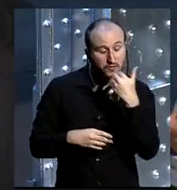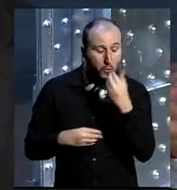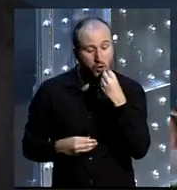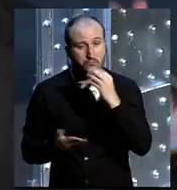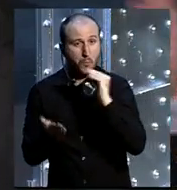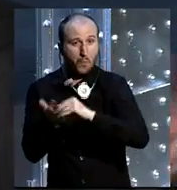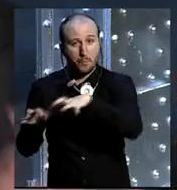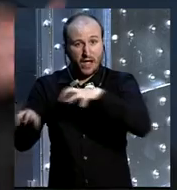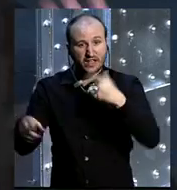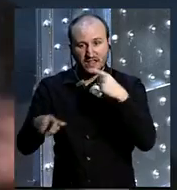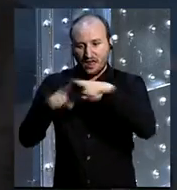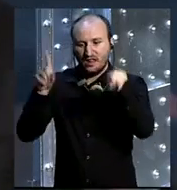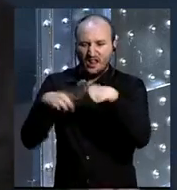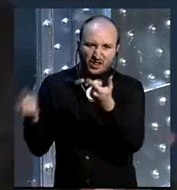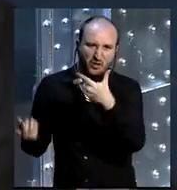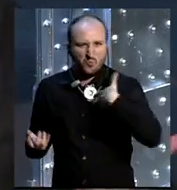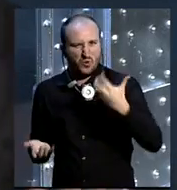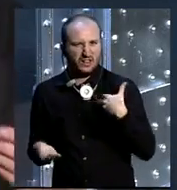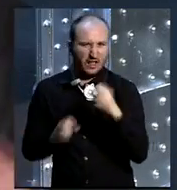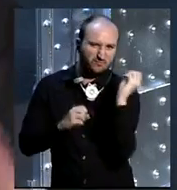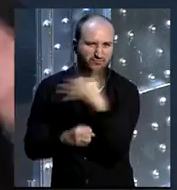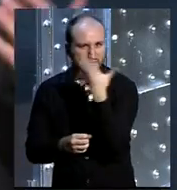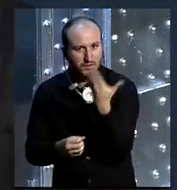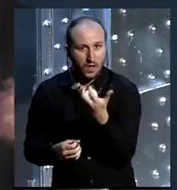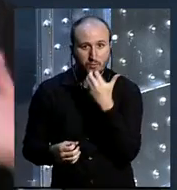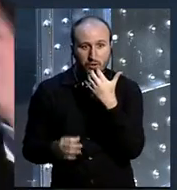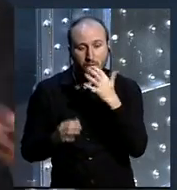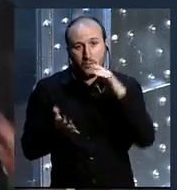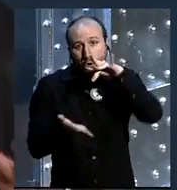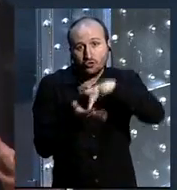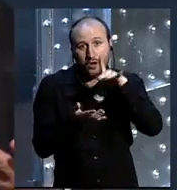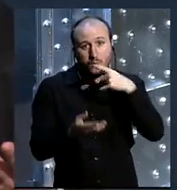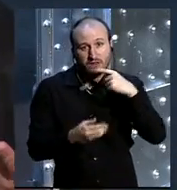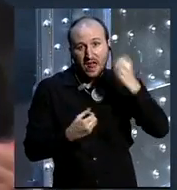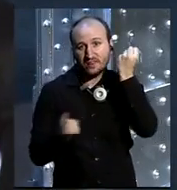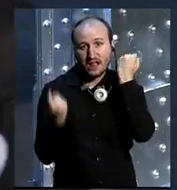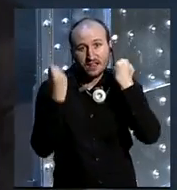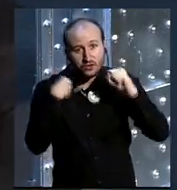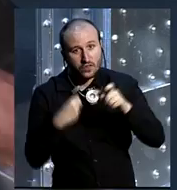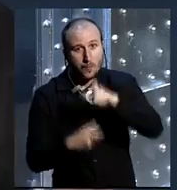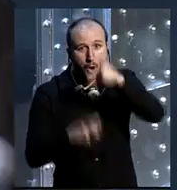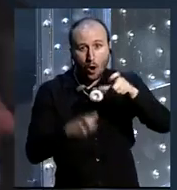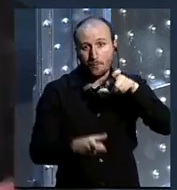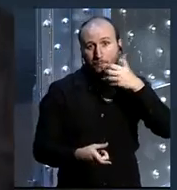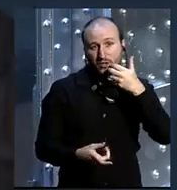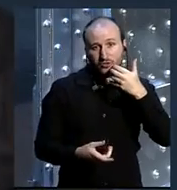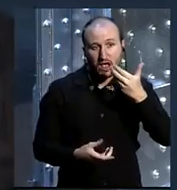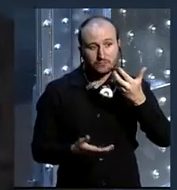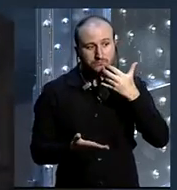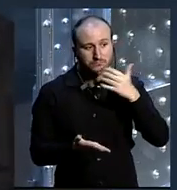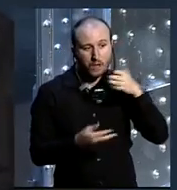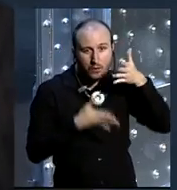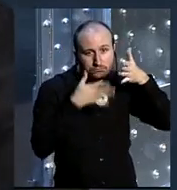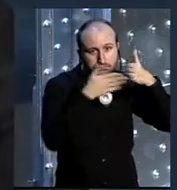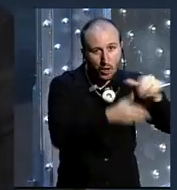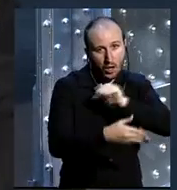esta ventana realmente molesta. Entonces, en el sentido de mejorar la actitud de la gente hacia la privacidad, pues muchas veces pues